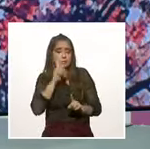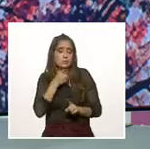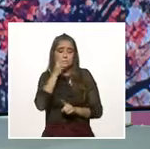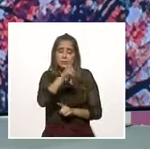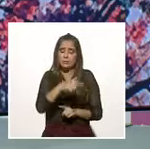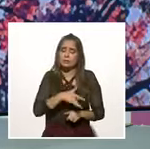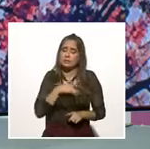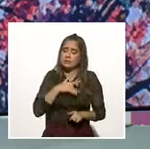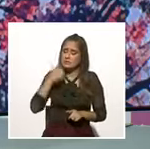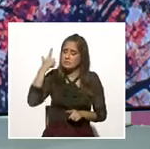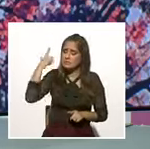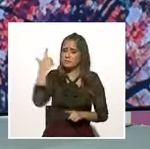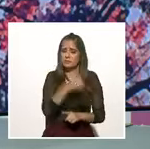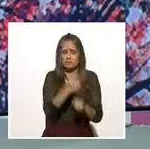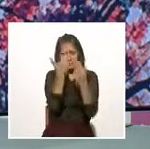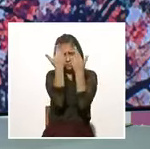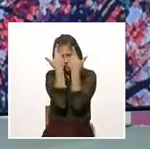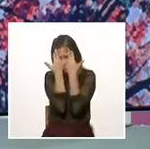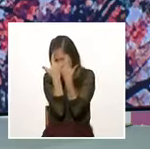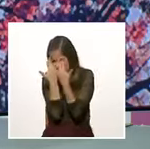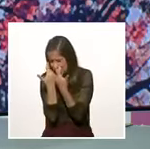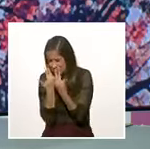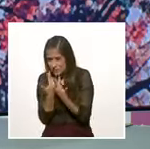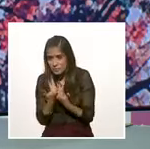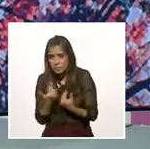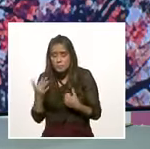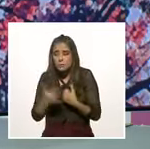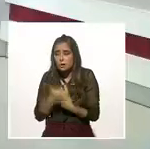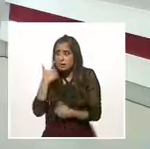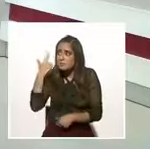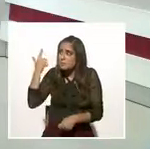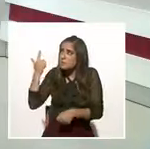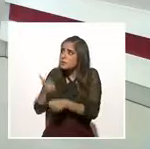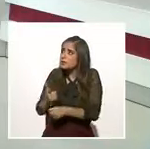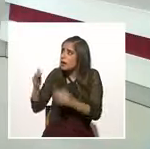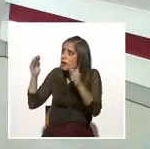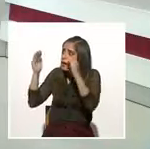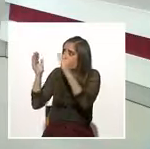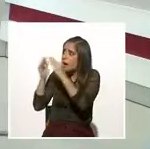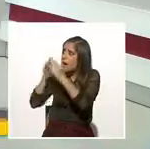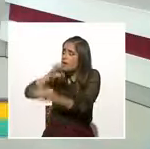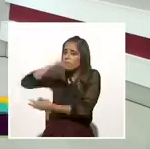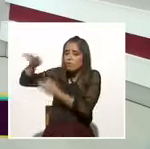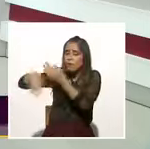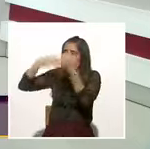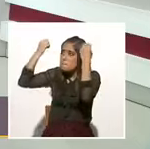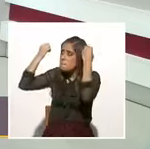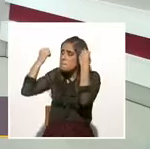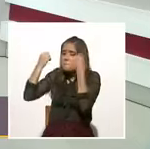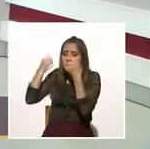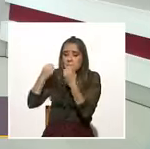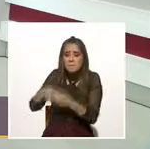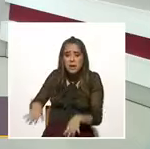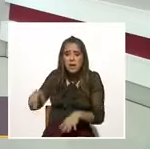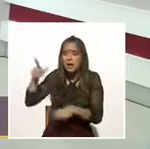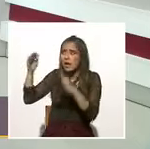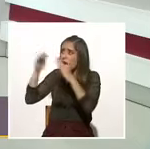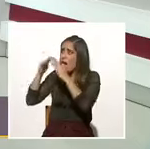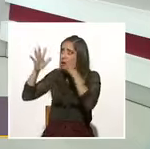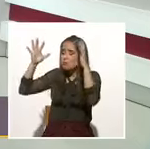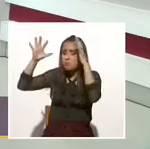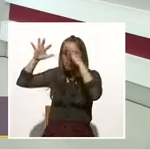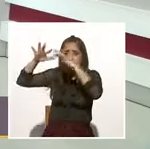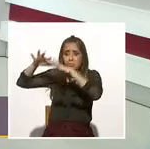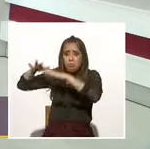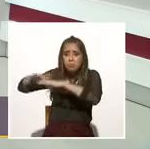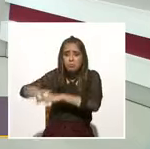primeros minutos después del terremoto porque se había dado cuenta que había perdido todo su patrimonio, ¿no? En su casa ya no existía, todo